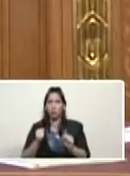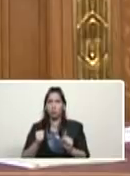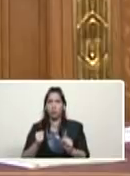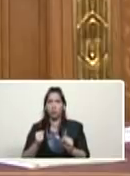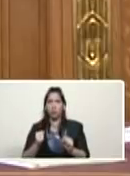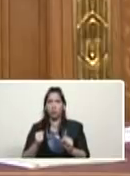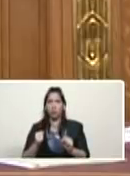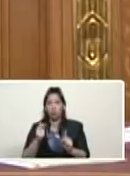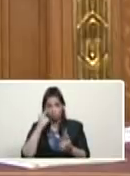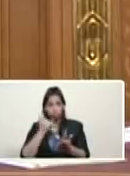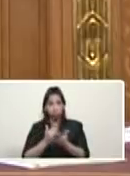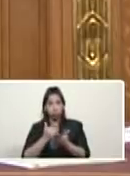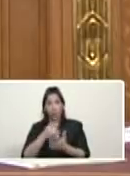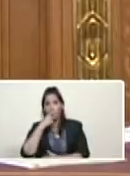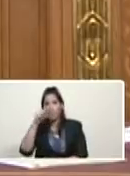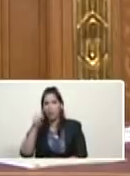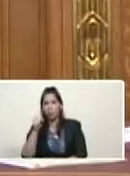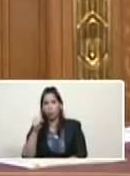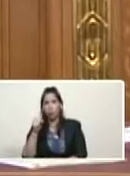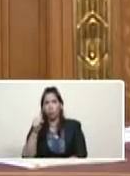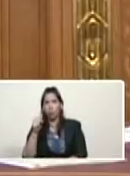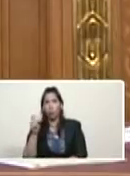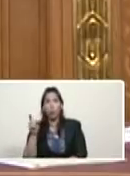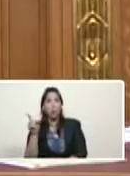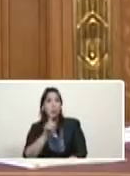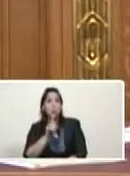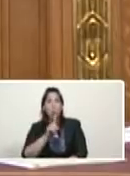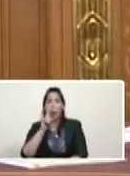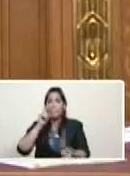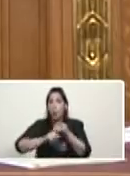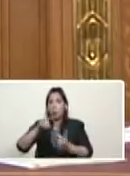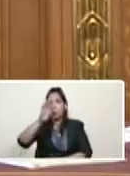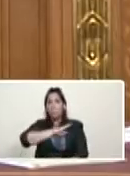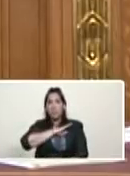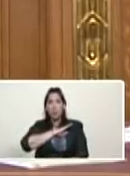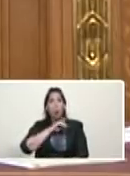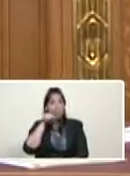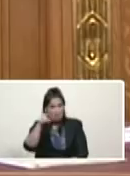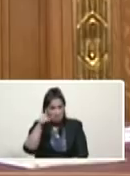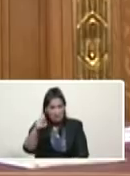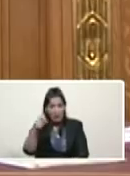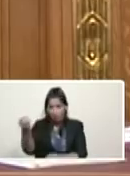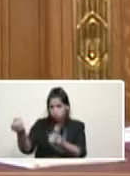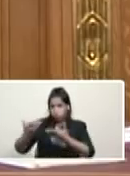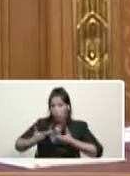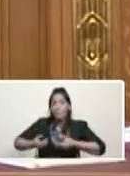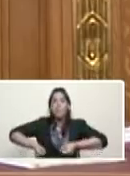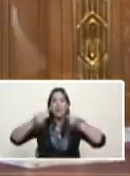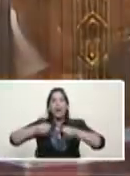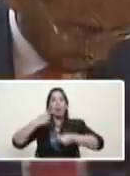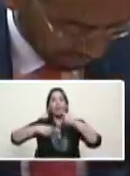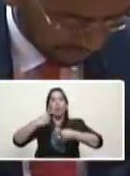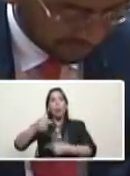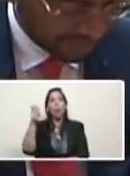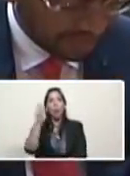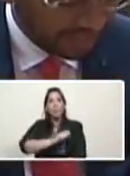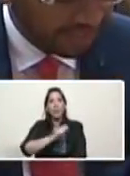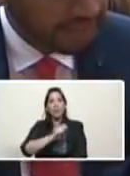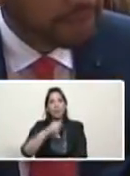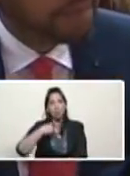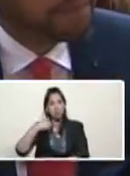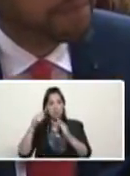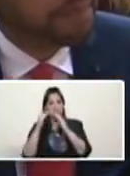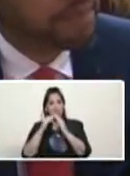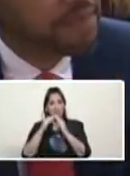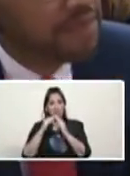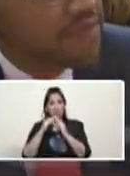¿no? Que Maduro no es marido mío y me pone el mercado todos los meses en la casa. ¿Ah? Ni el